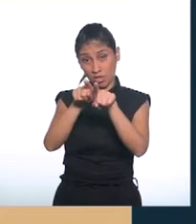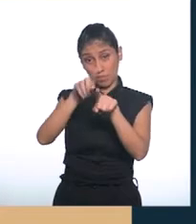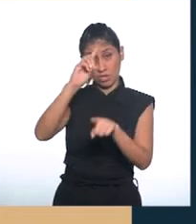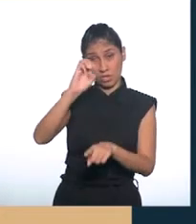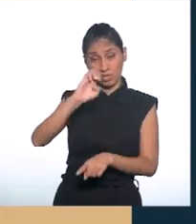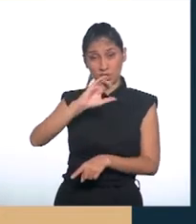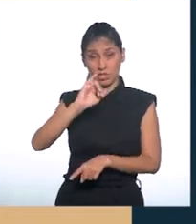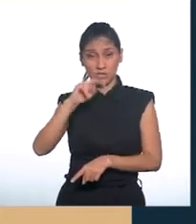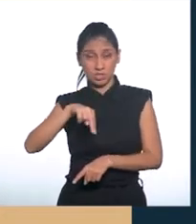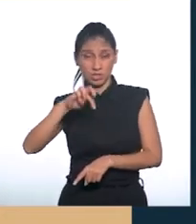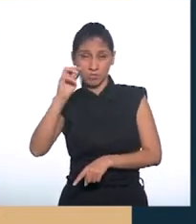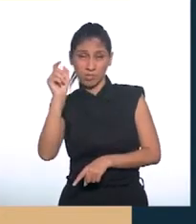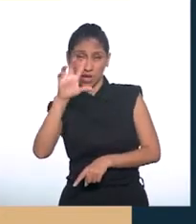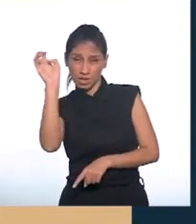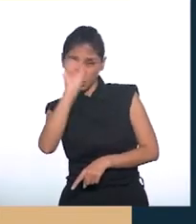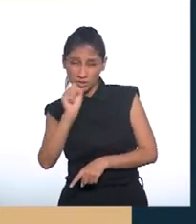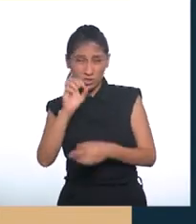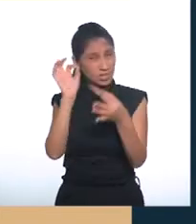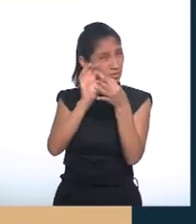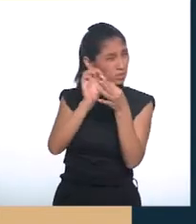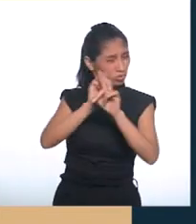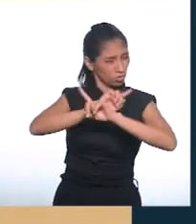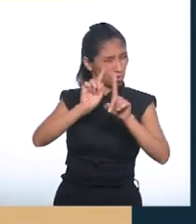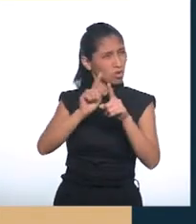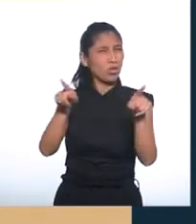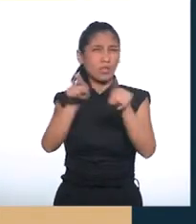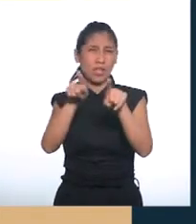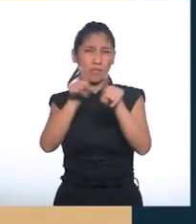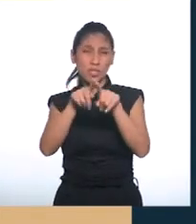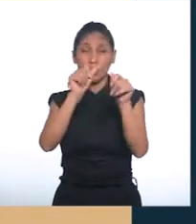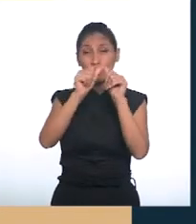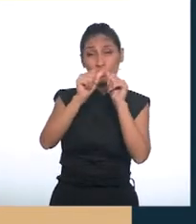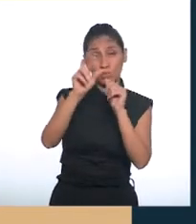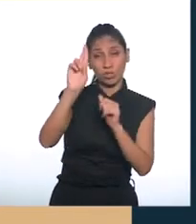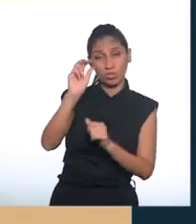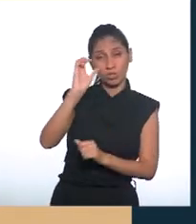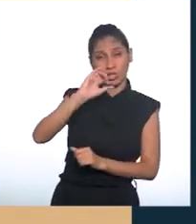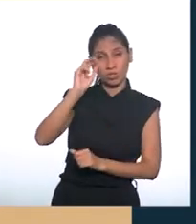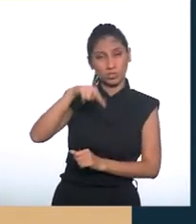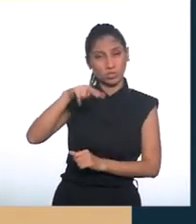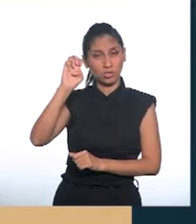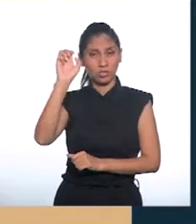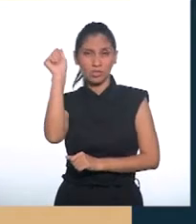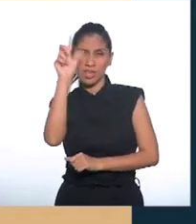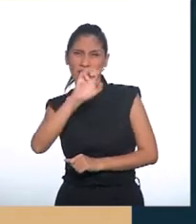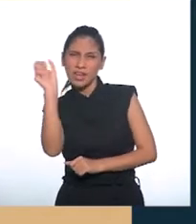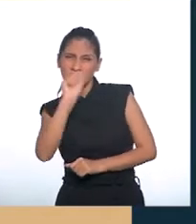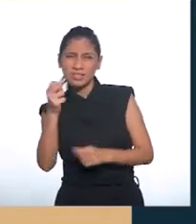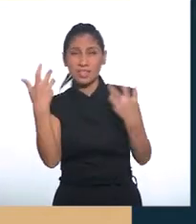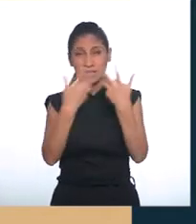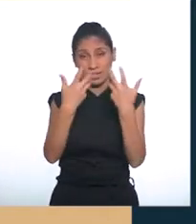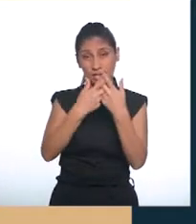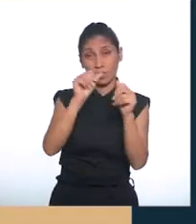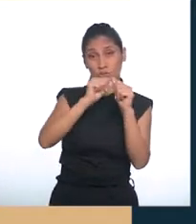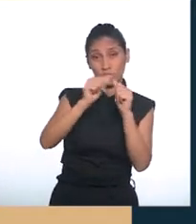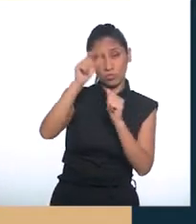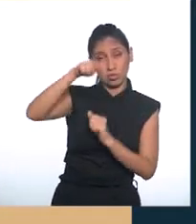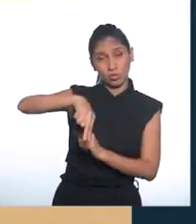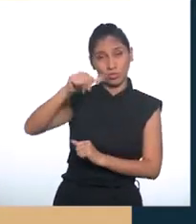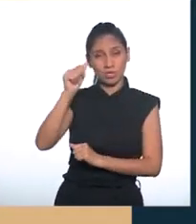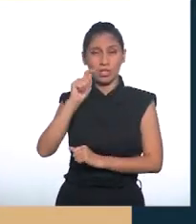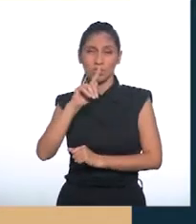exclusivamente. Los números racionales también incluyen a los números naturales y números enteros. Te muestro un